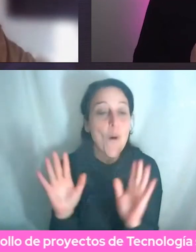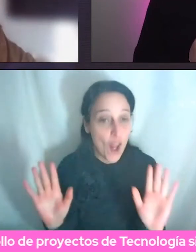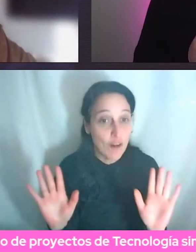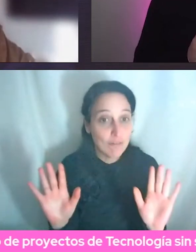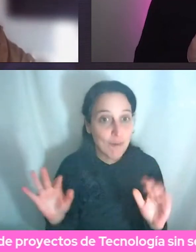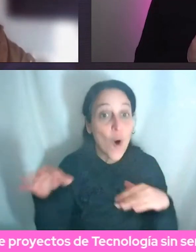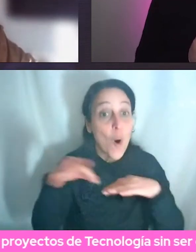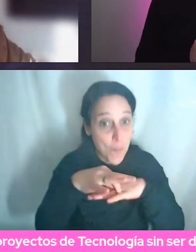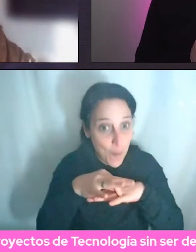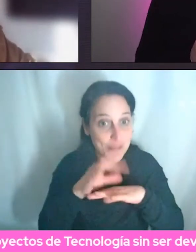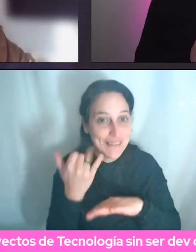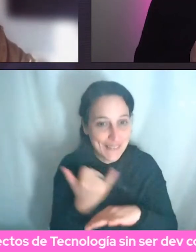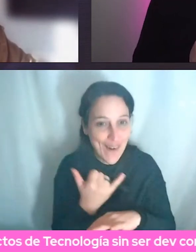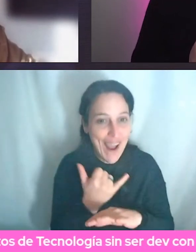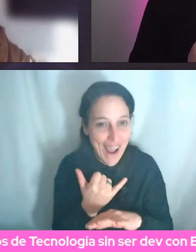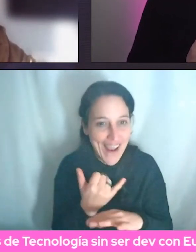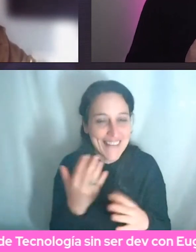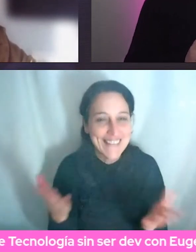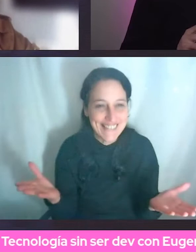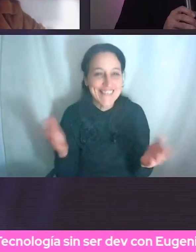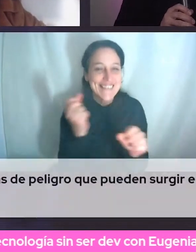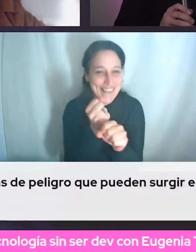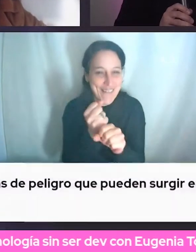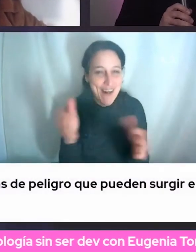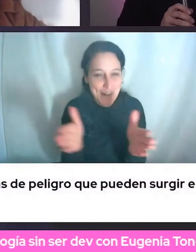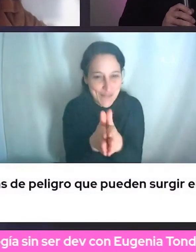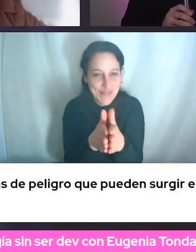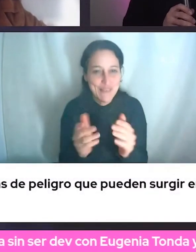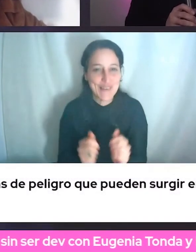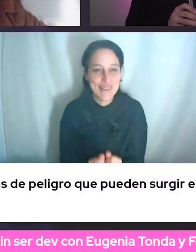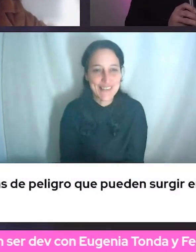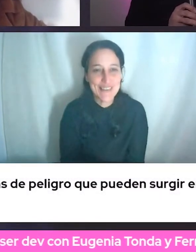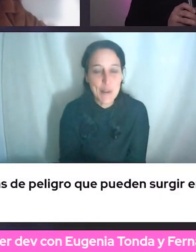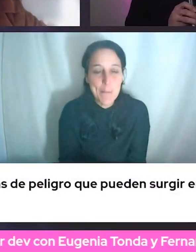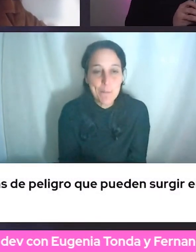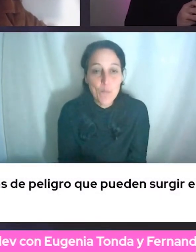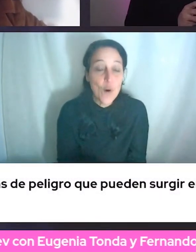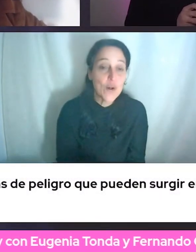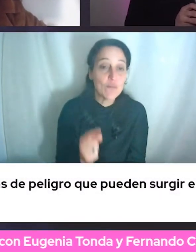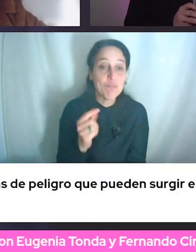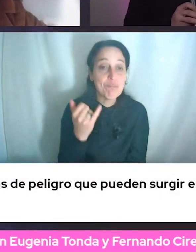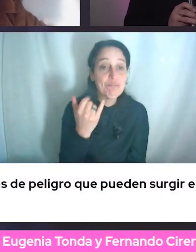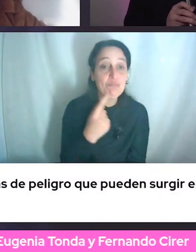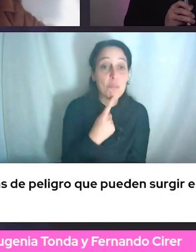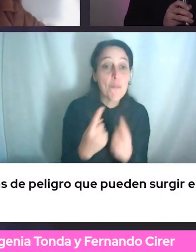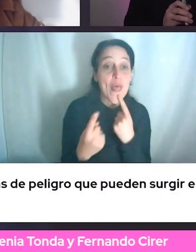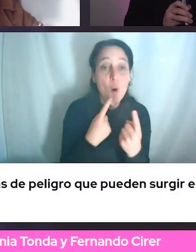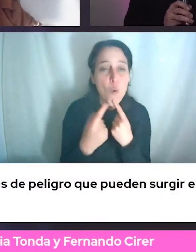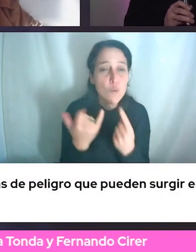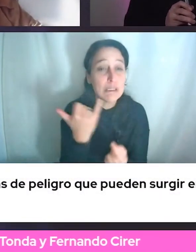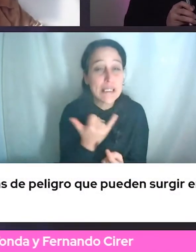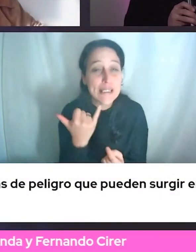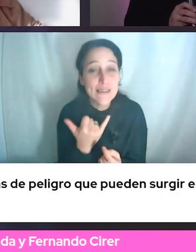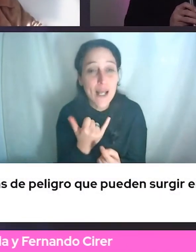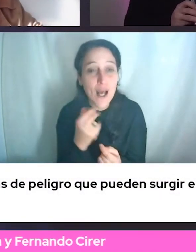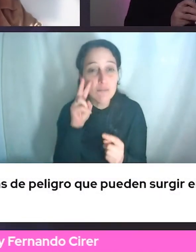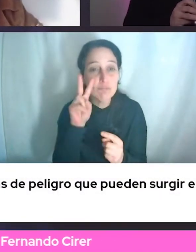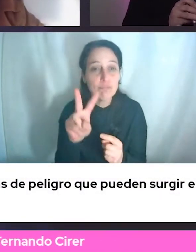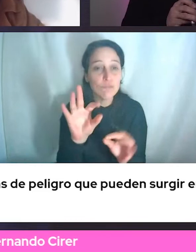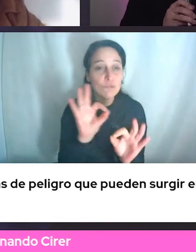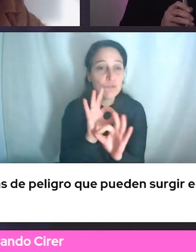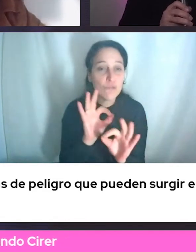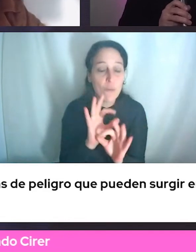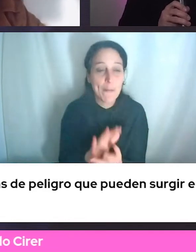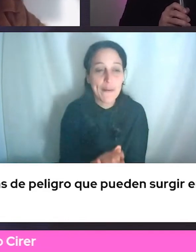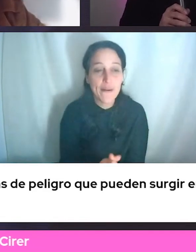¿sí? Exactamente. Así que no sé si hay preguntas acá, yo no veo. Ahí está,